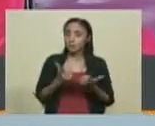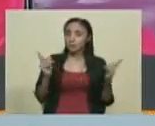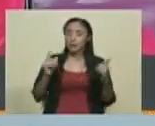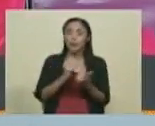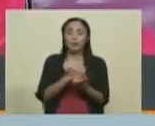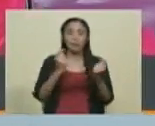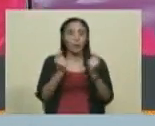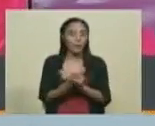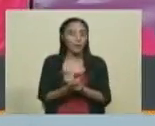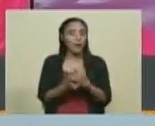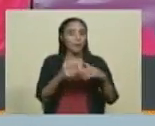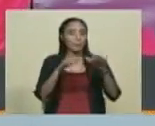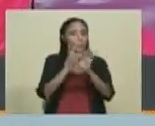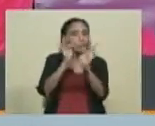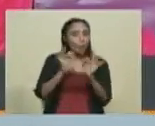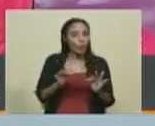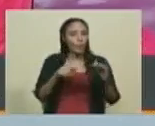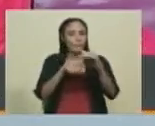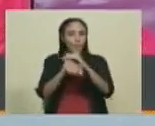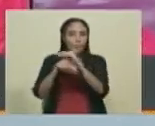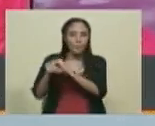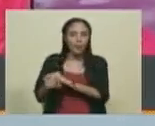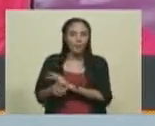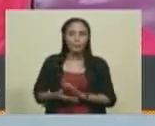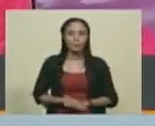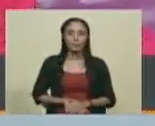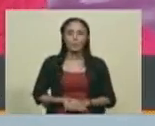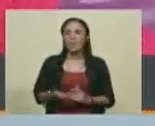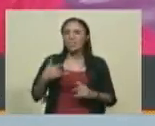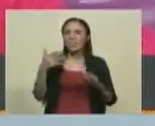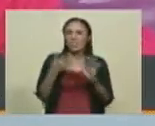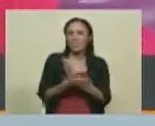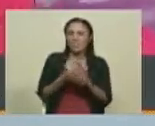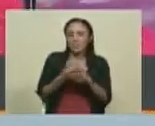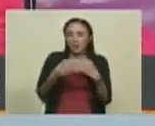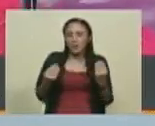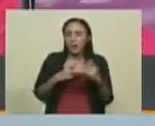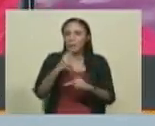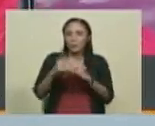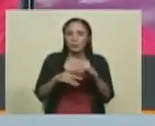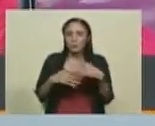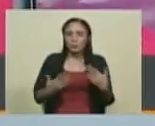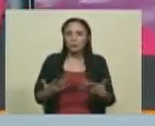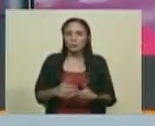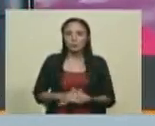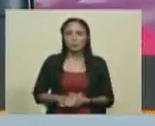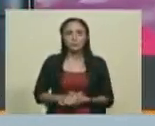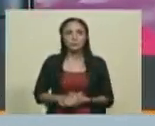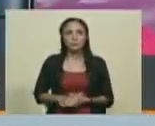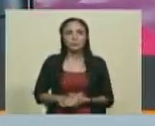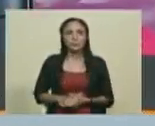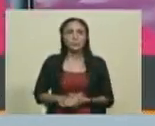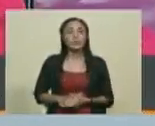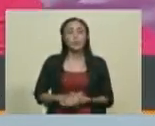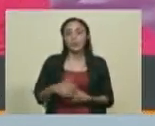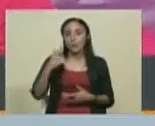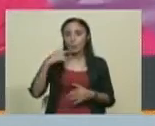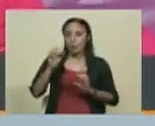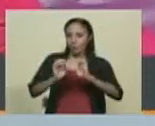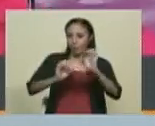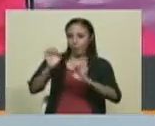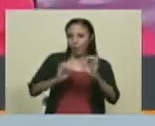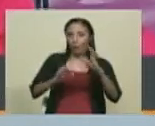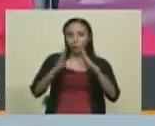cambiar, implementar el nuevo concepto de producción. Hemos identificado las áreas que tienen el